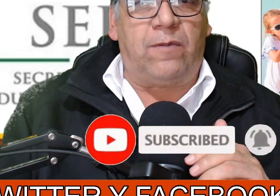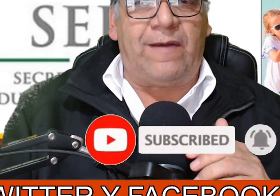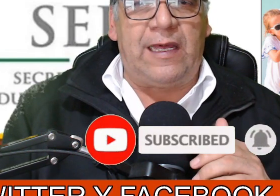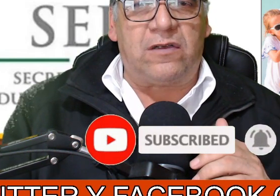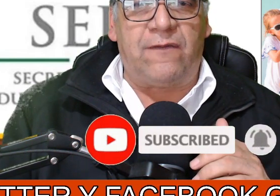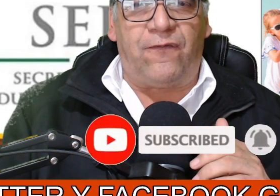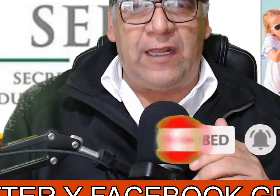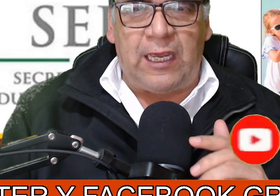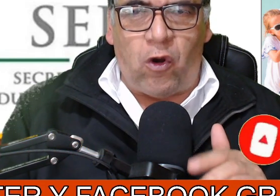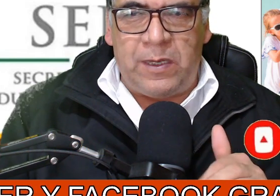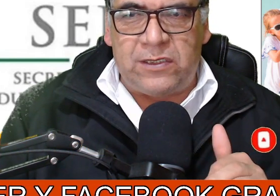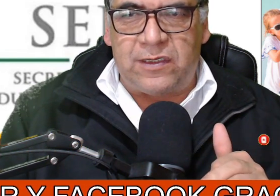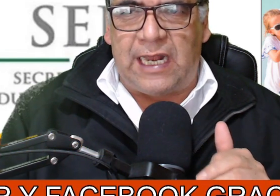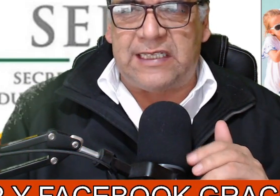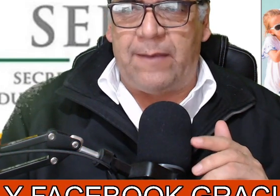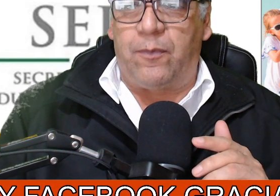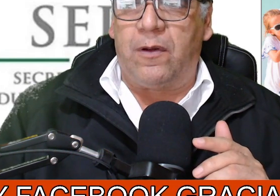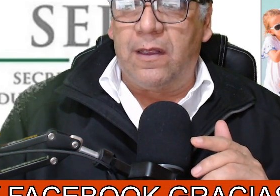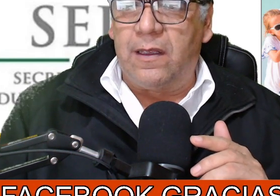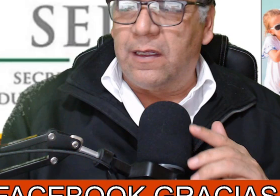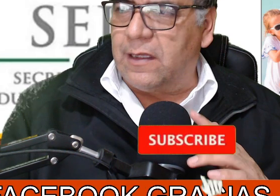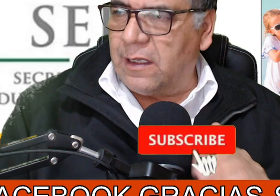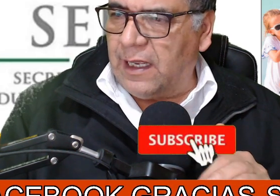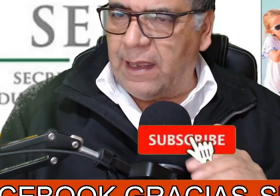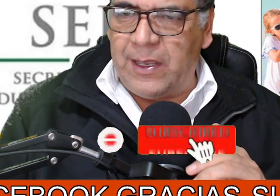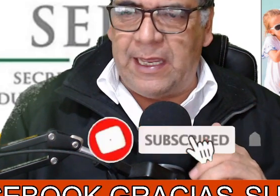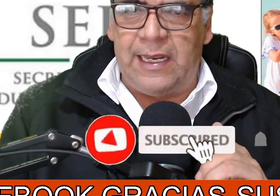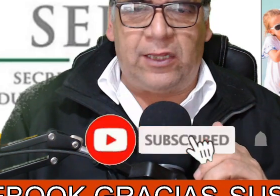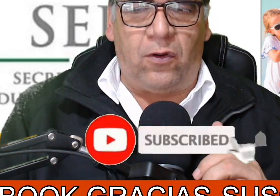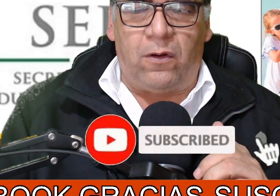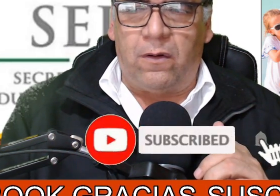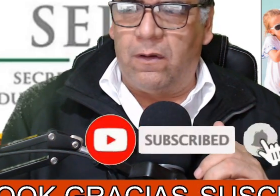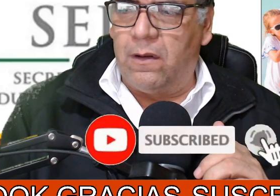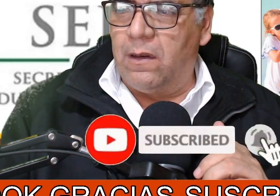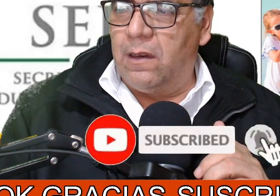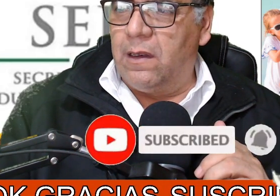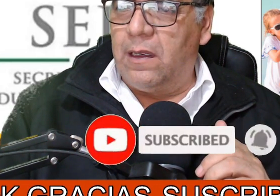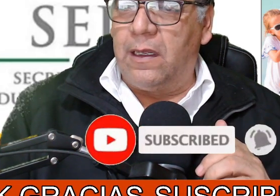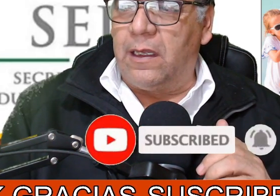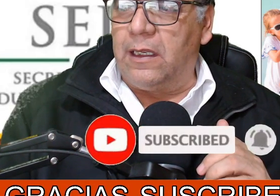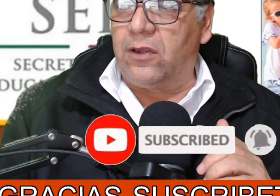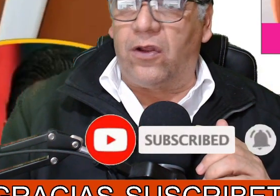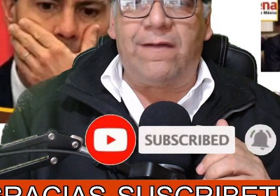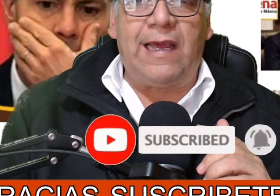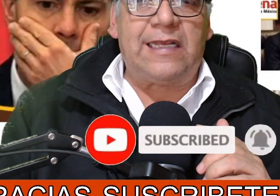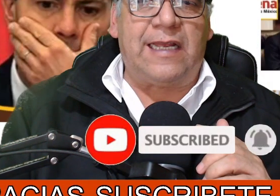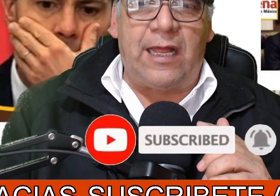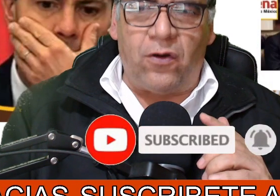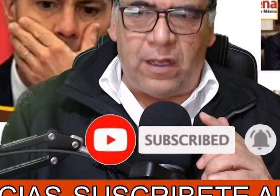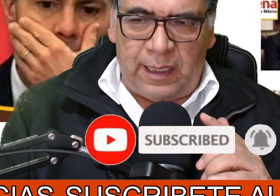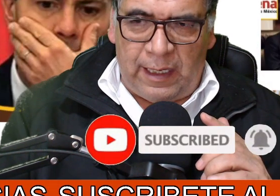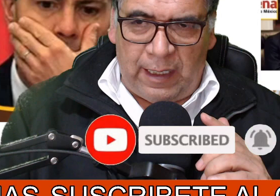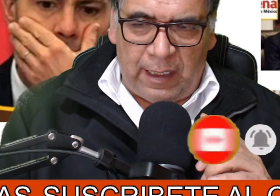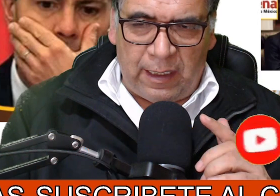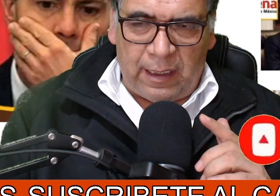con bebederos de fideicomisos de la SEP de Enrique Peña Nieto. Y todavía la